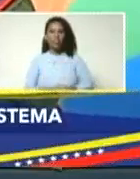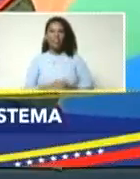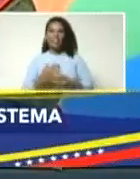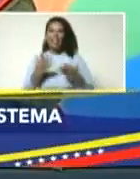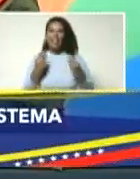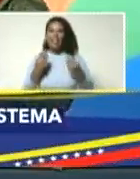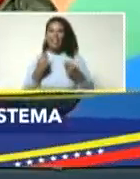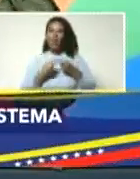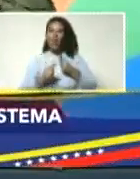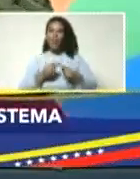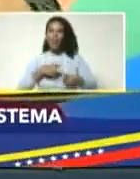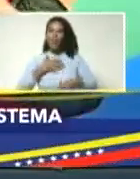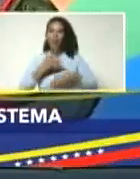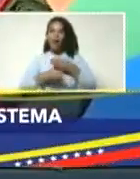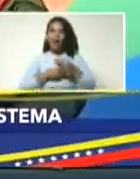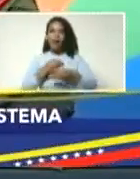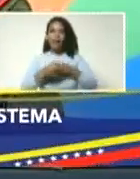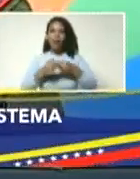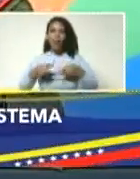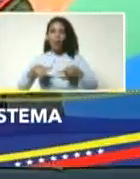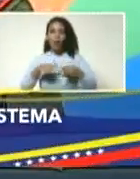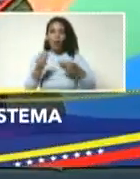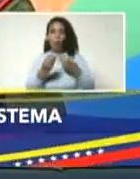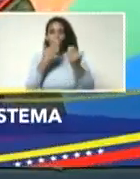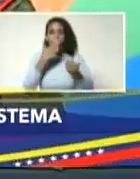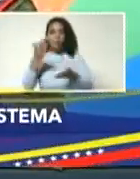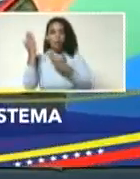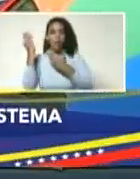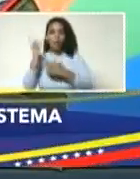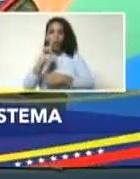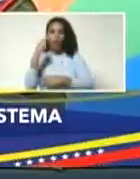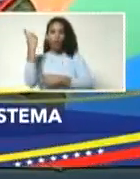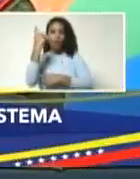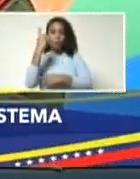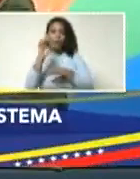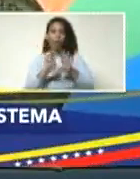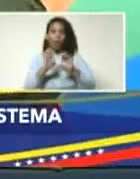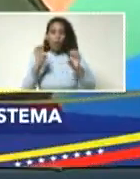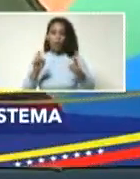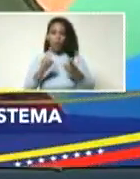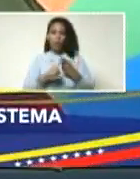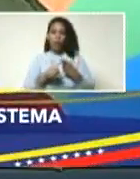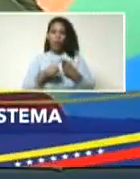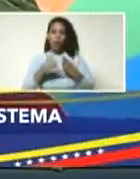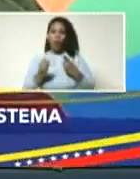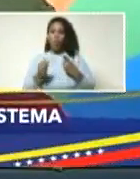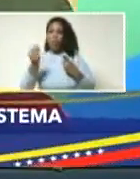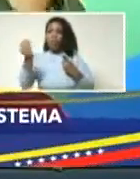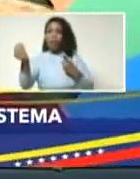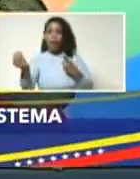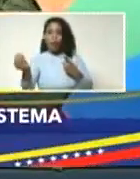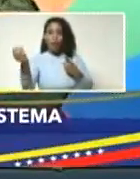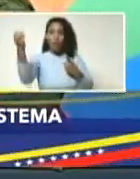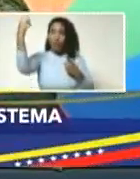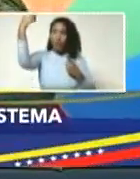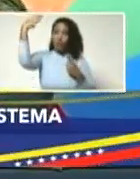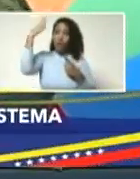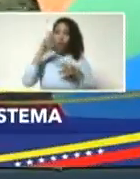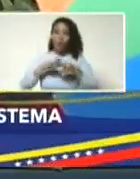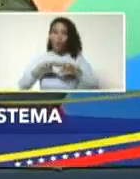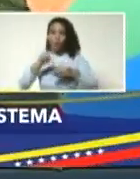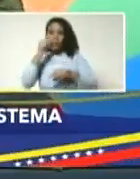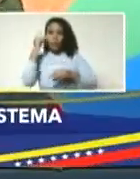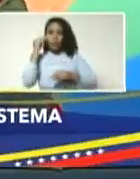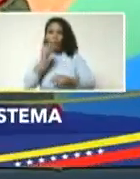cosas puede generar un espacio como esto? Pues que no solamente es para la educación, para darle luces a los niños,